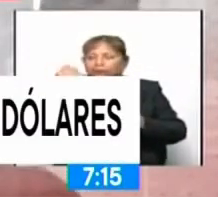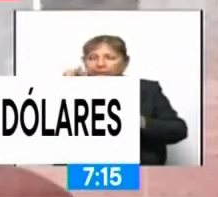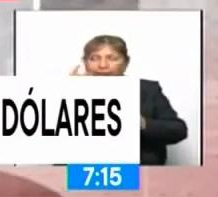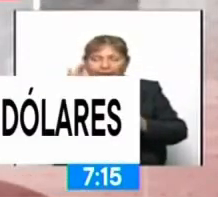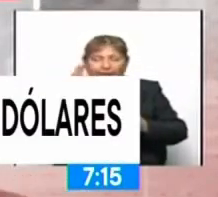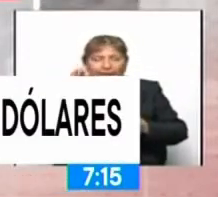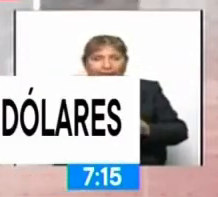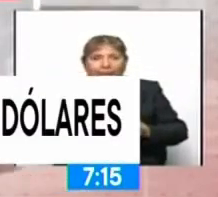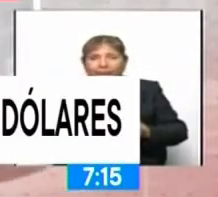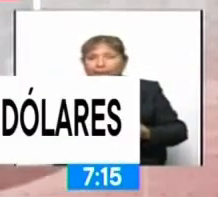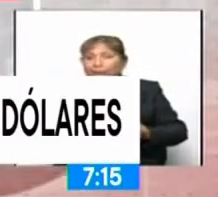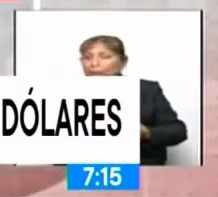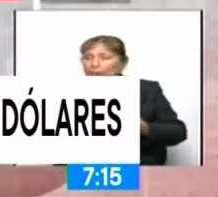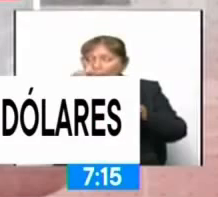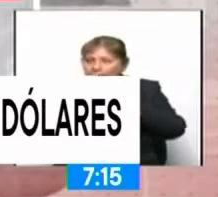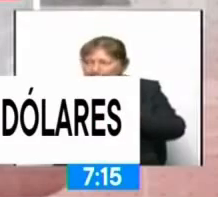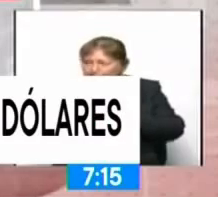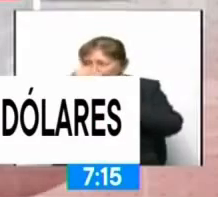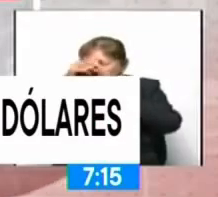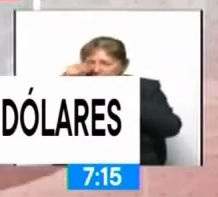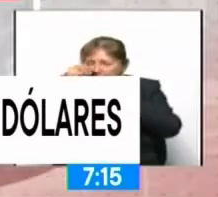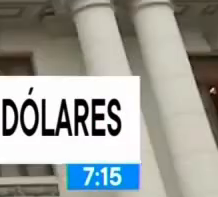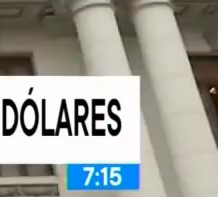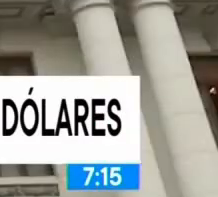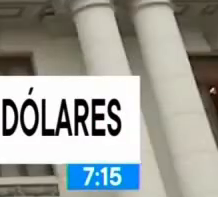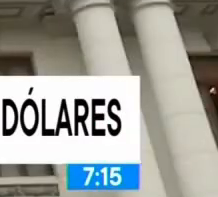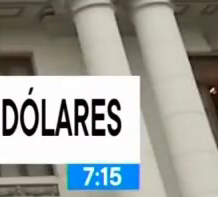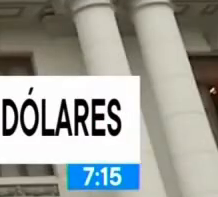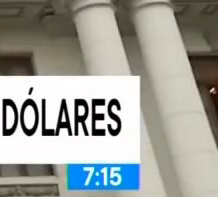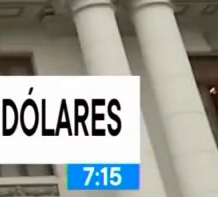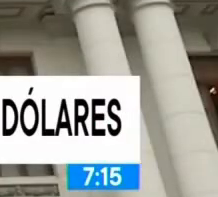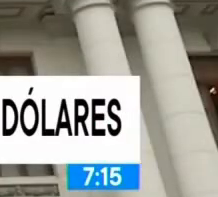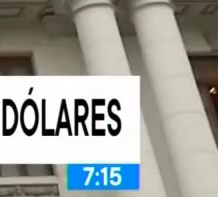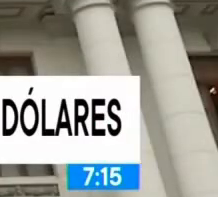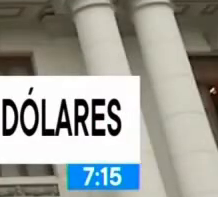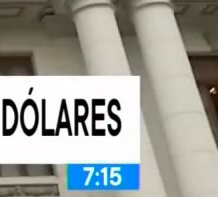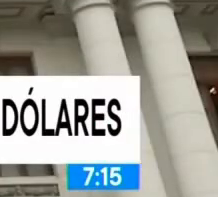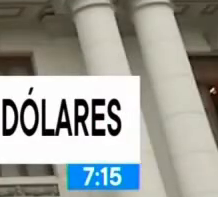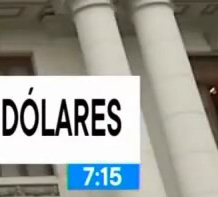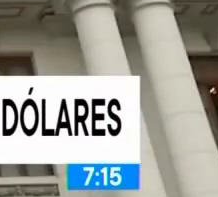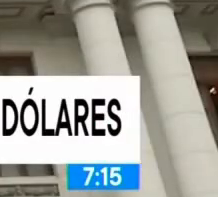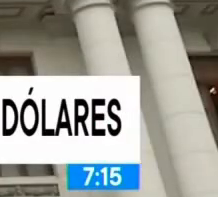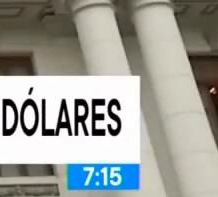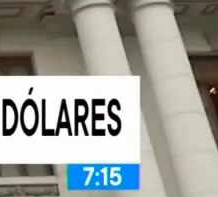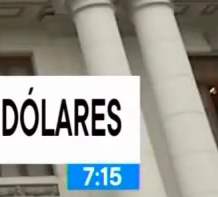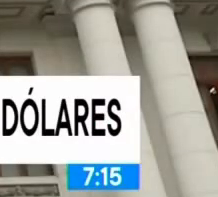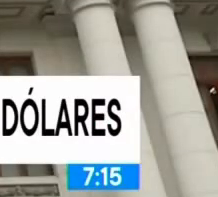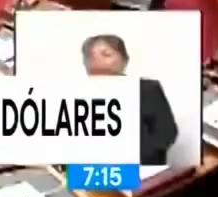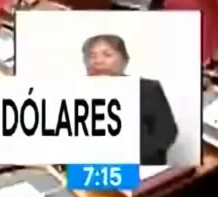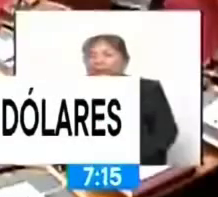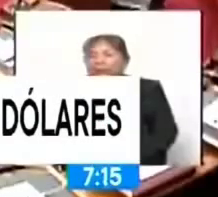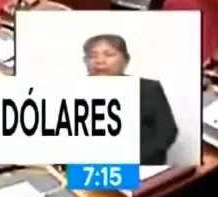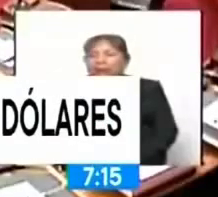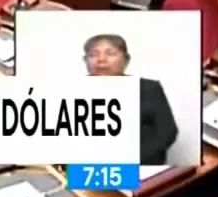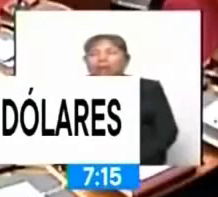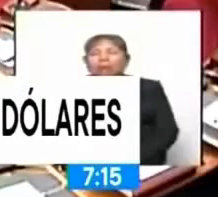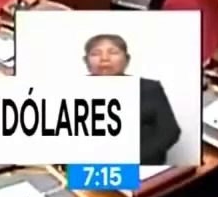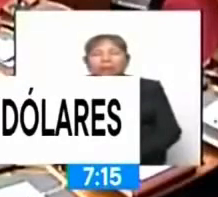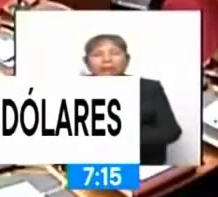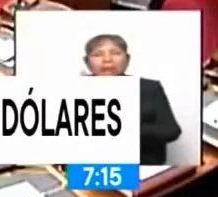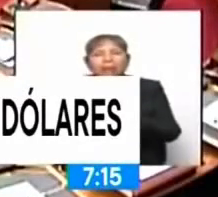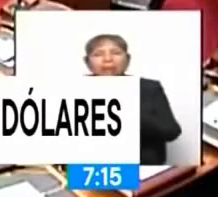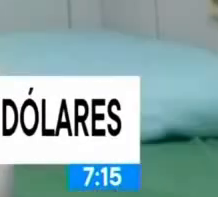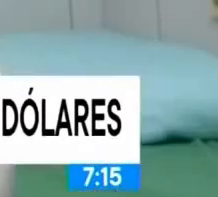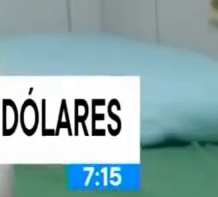infectólogos especializados a que nos expliquen bien cómo funciona esto. El Pleno también acordó conformar una comisión especializada que tendrá 15